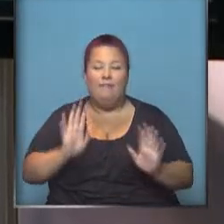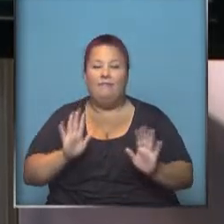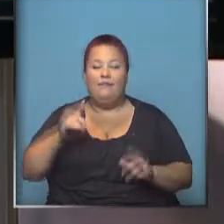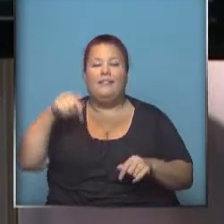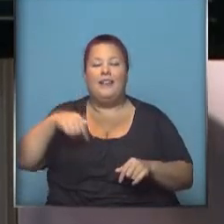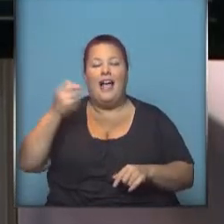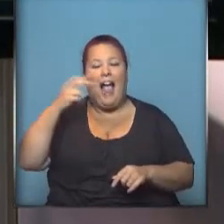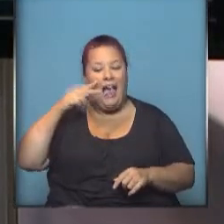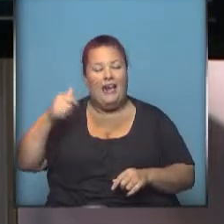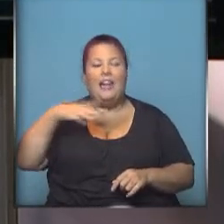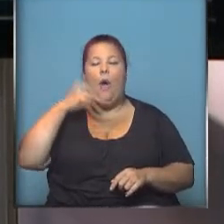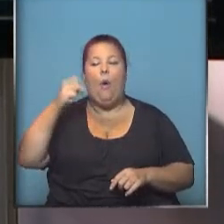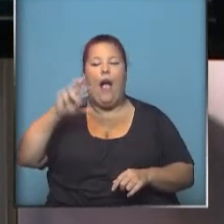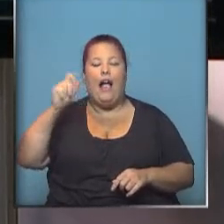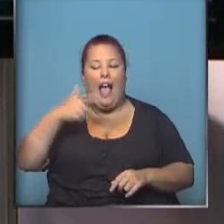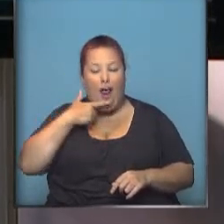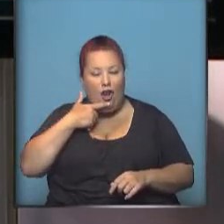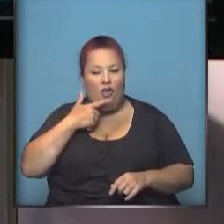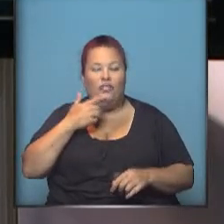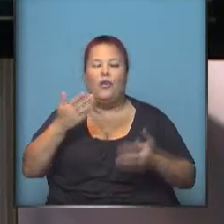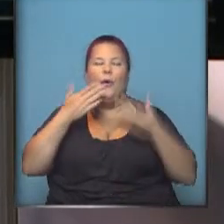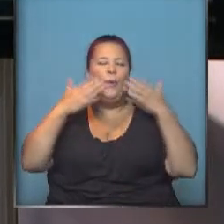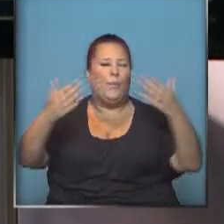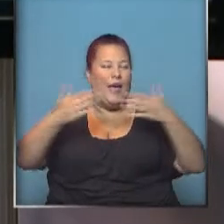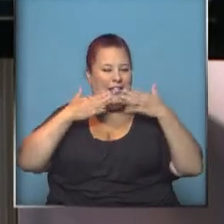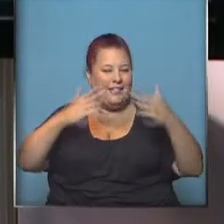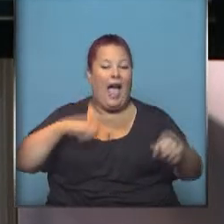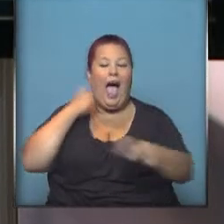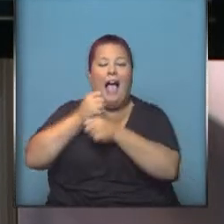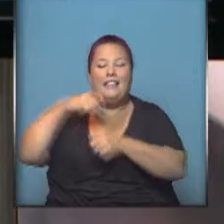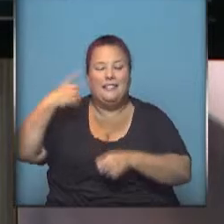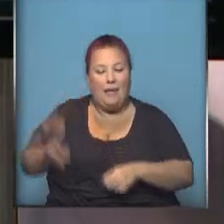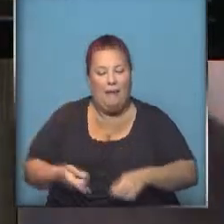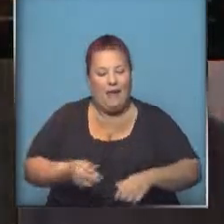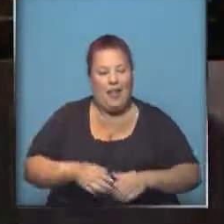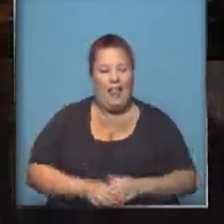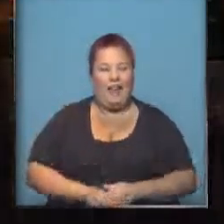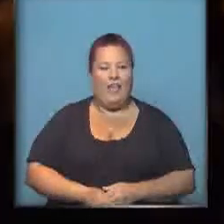a Cari, a Juan Carlos Bertolotta. Besos. Hasta mañana.